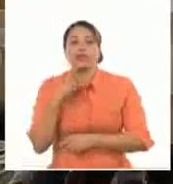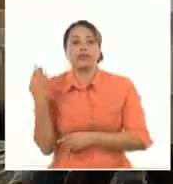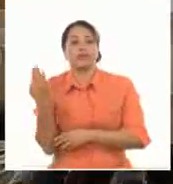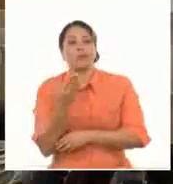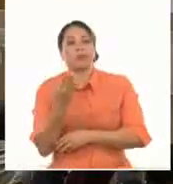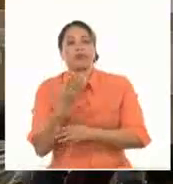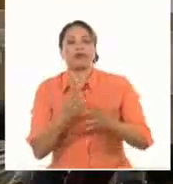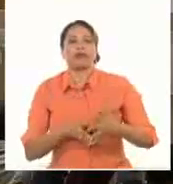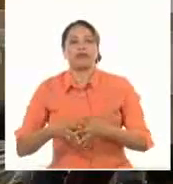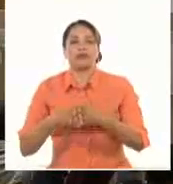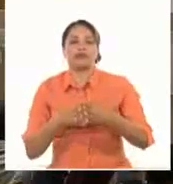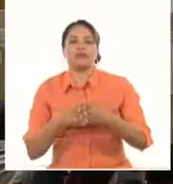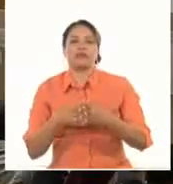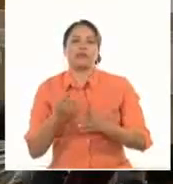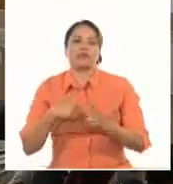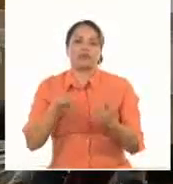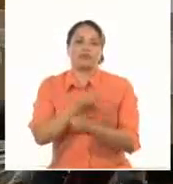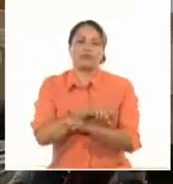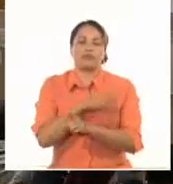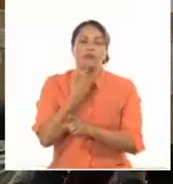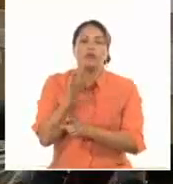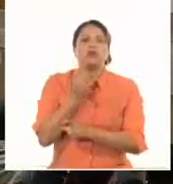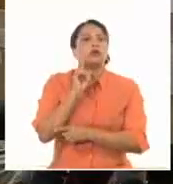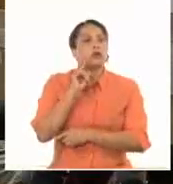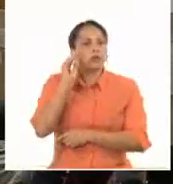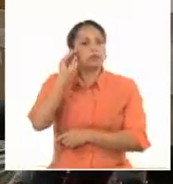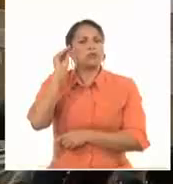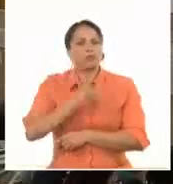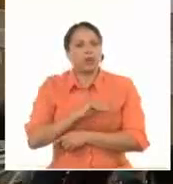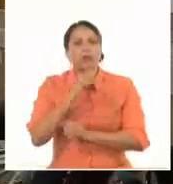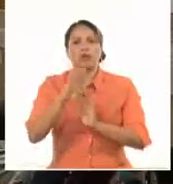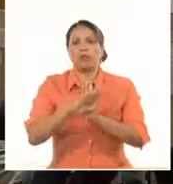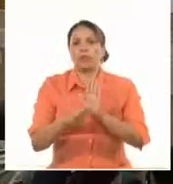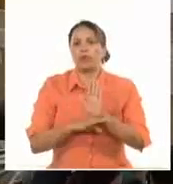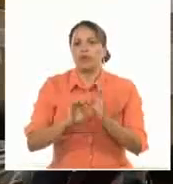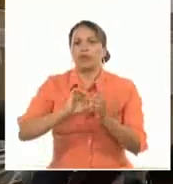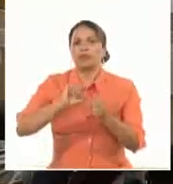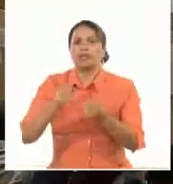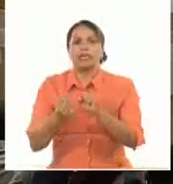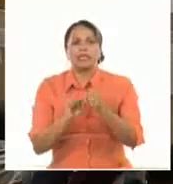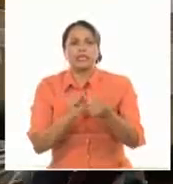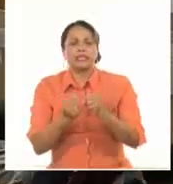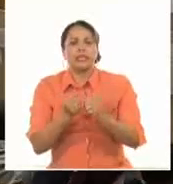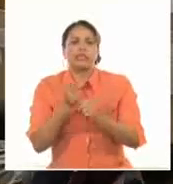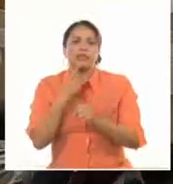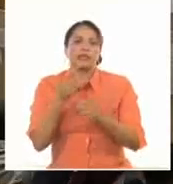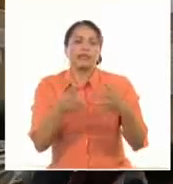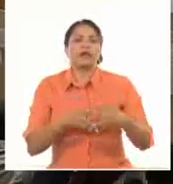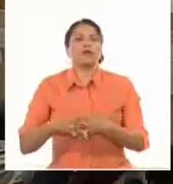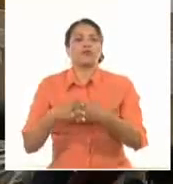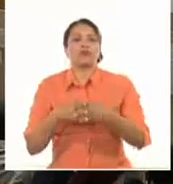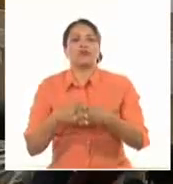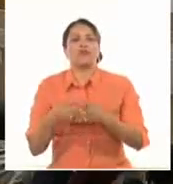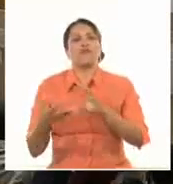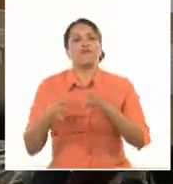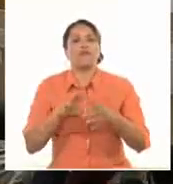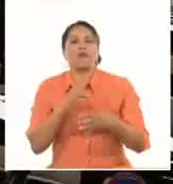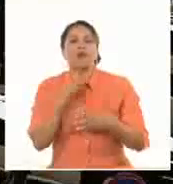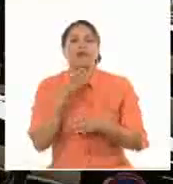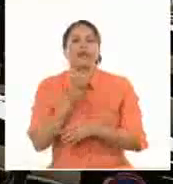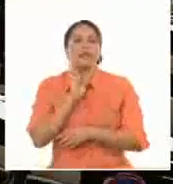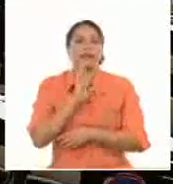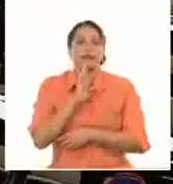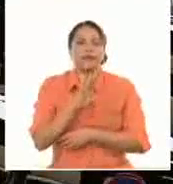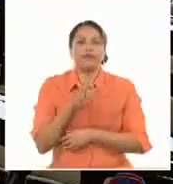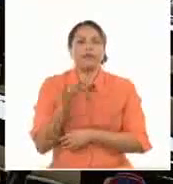esta época. No ignoran ni subestiman los programas de colonización imperial que con sus poderosos mecanismos de producción